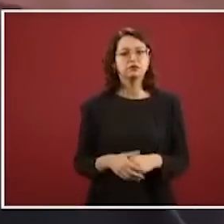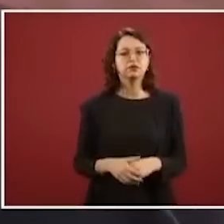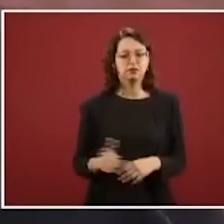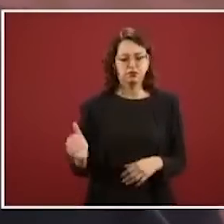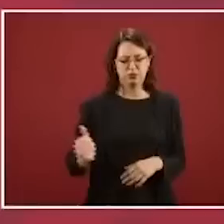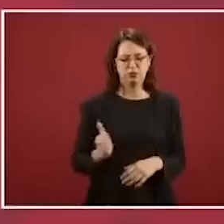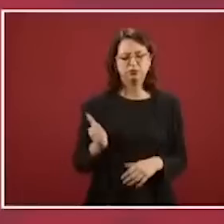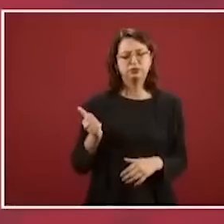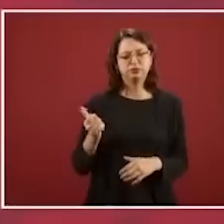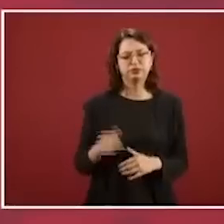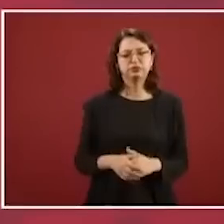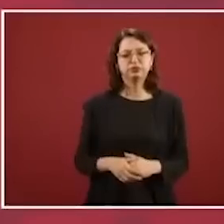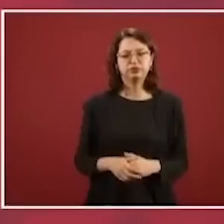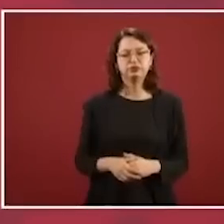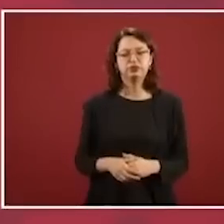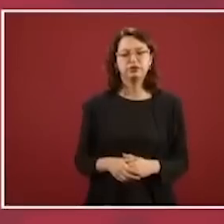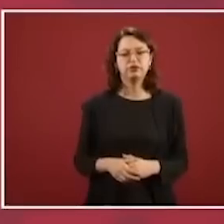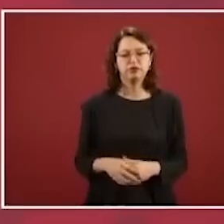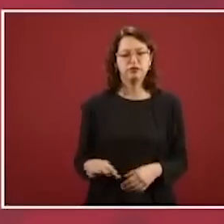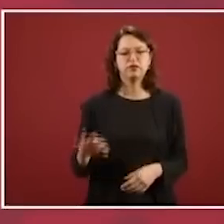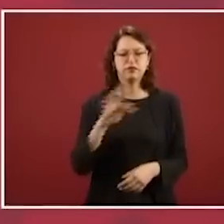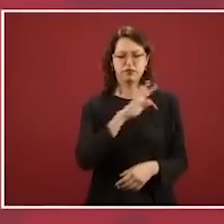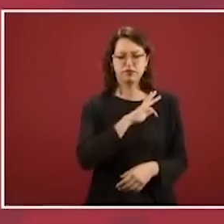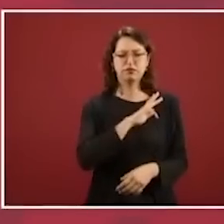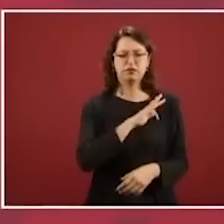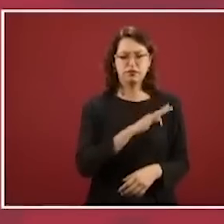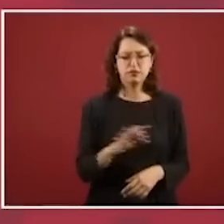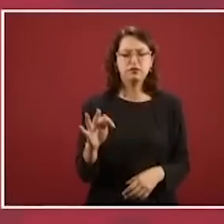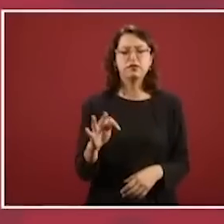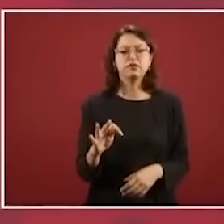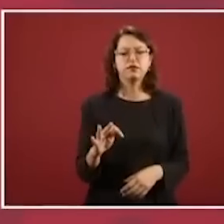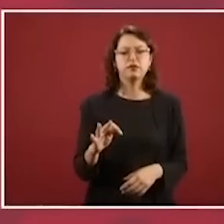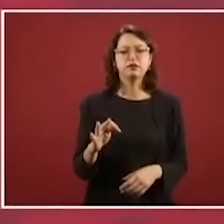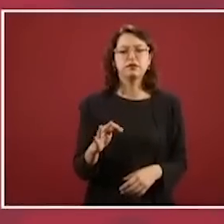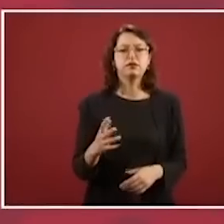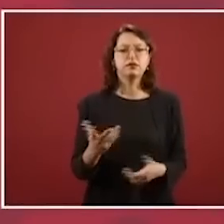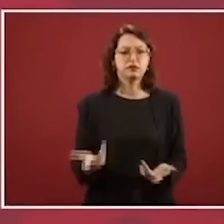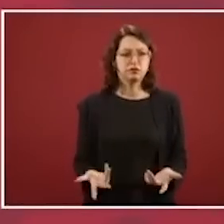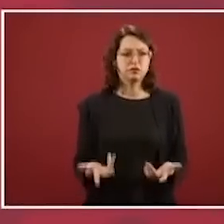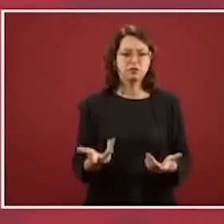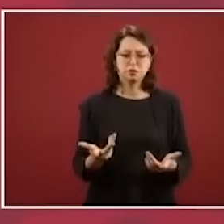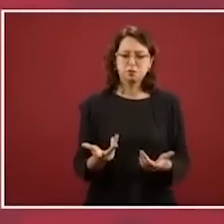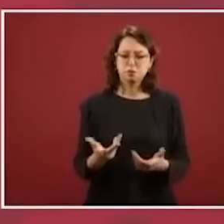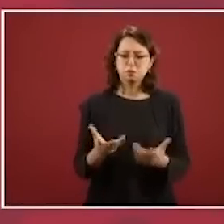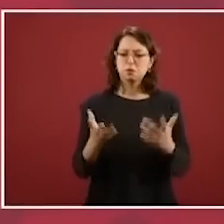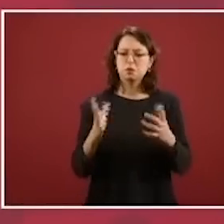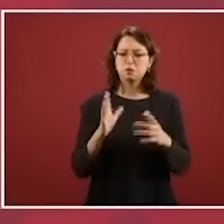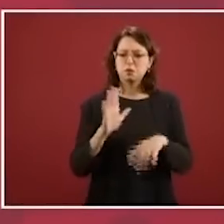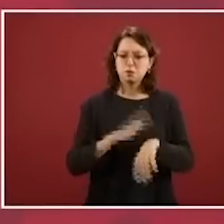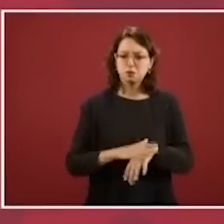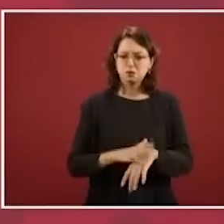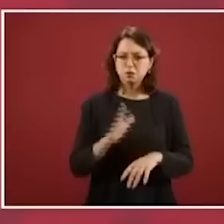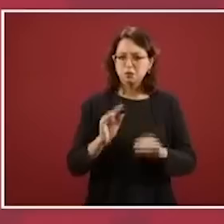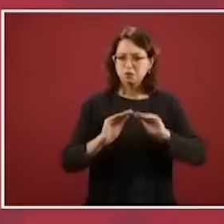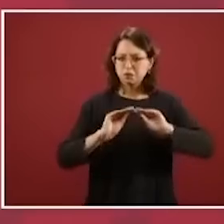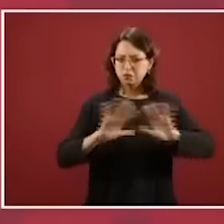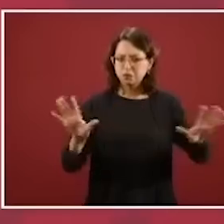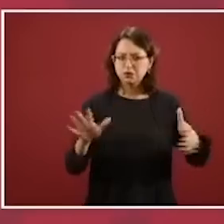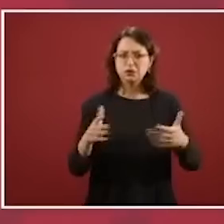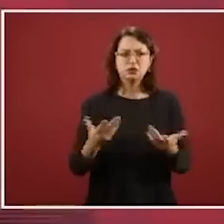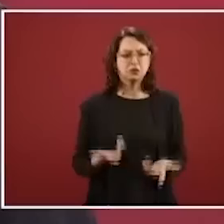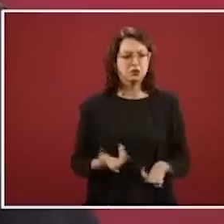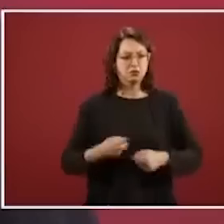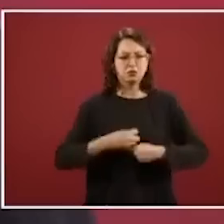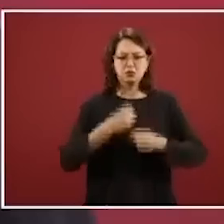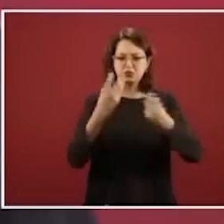hay manera de que todo esto se ventile sin